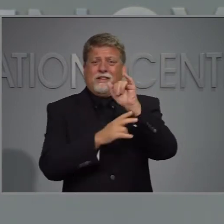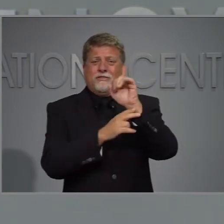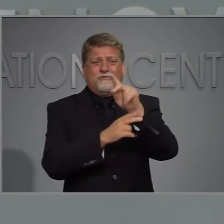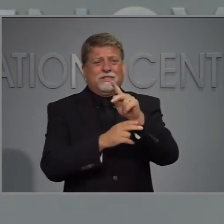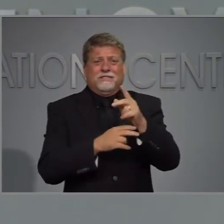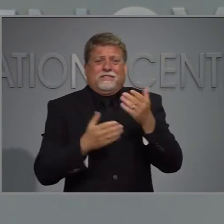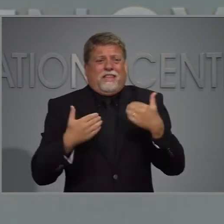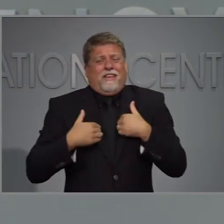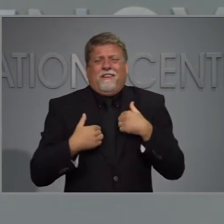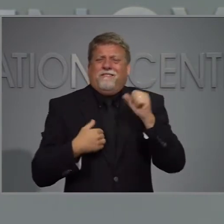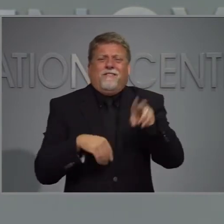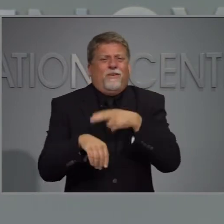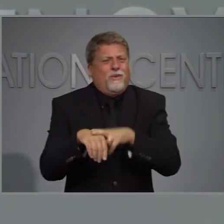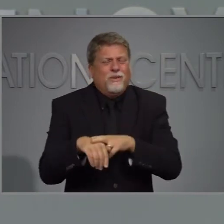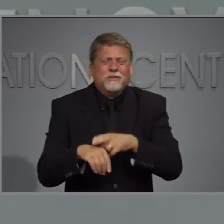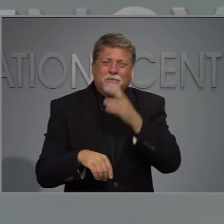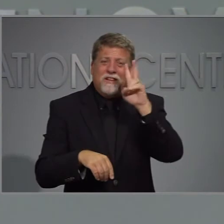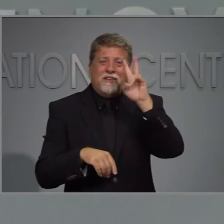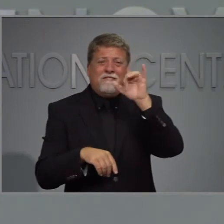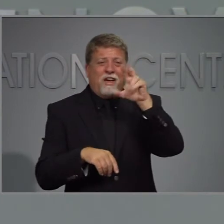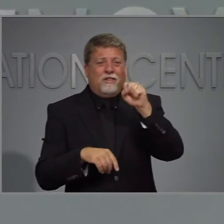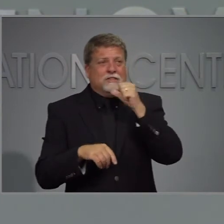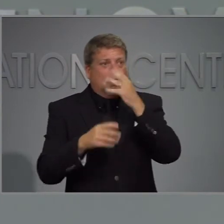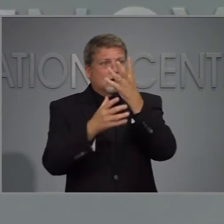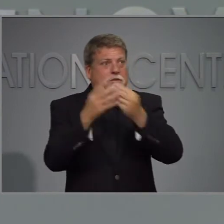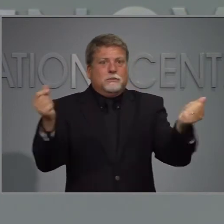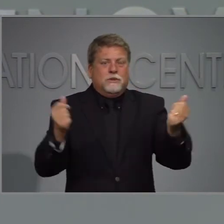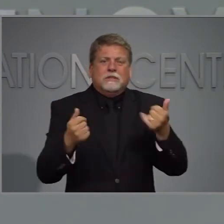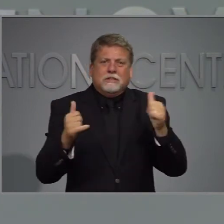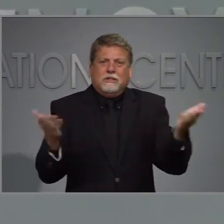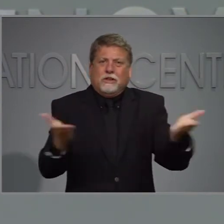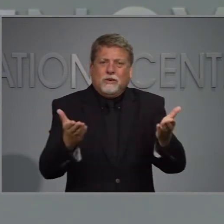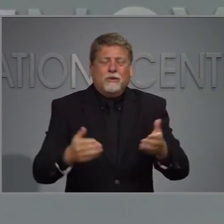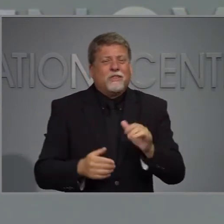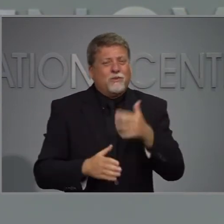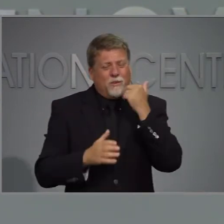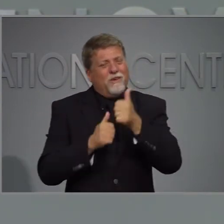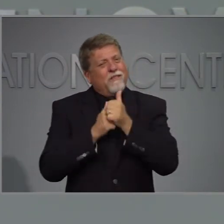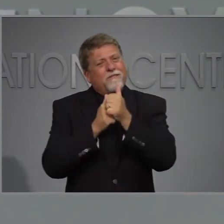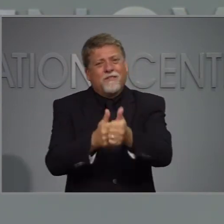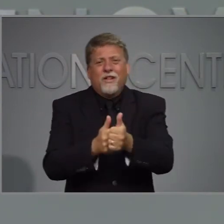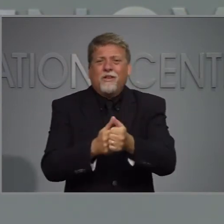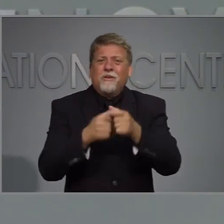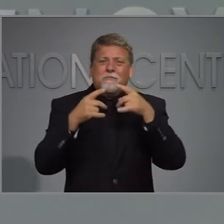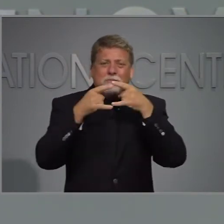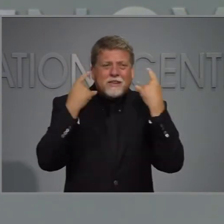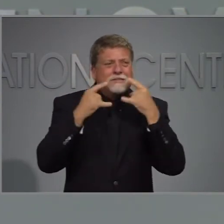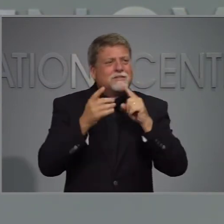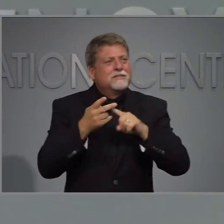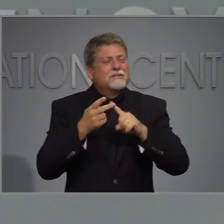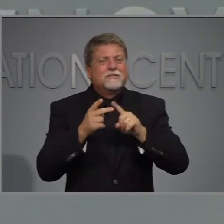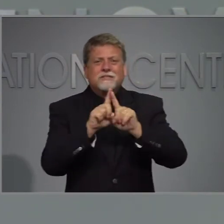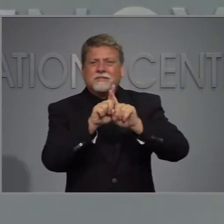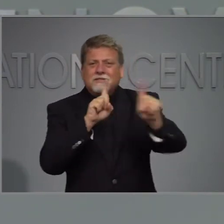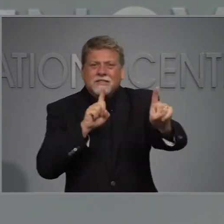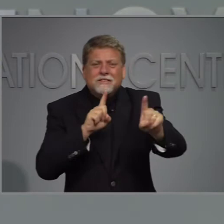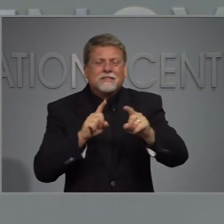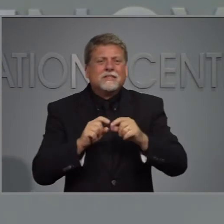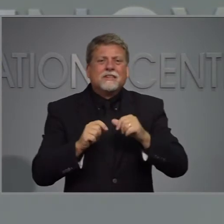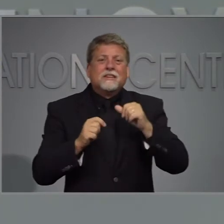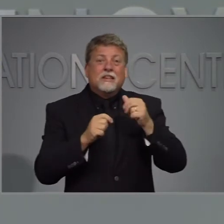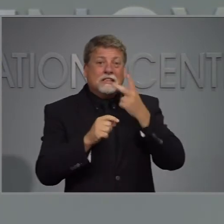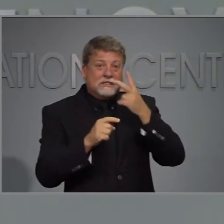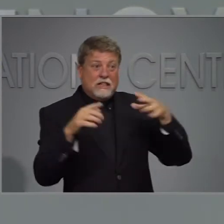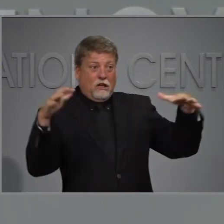que debemos tomar las medidas de precaución, de utilizar los cubrebocas todo el tiempo, evitar grupos,